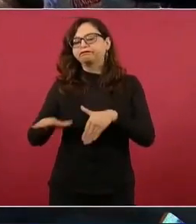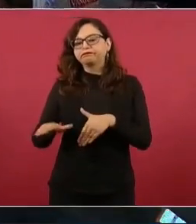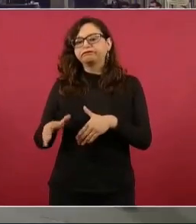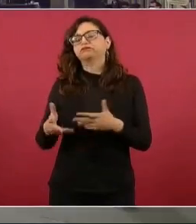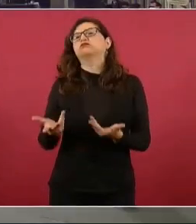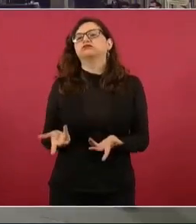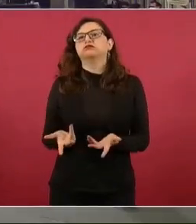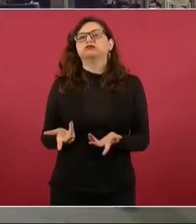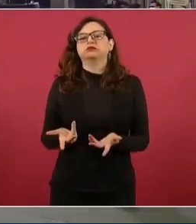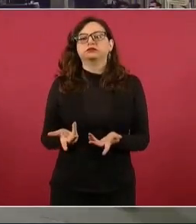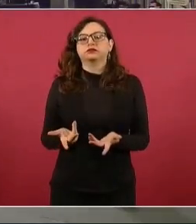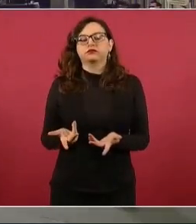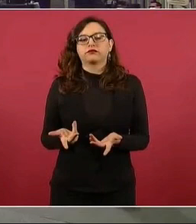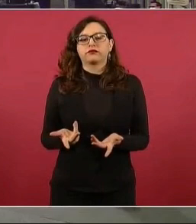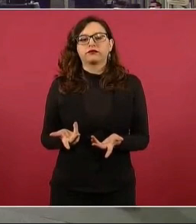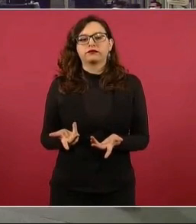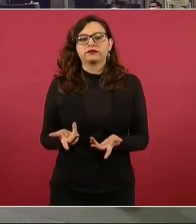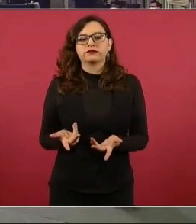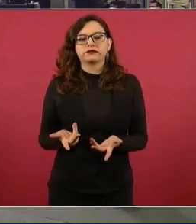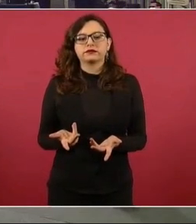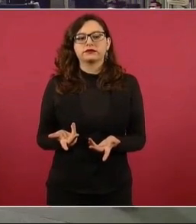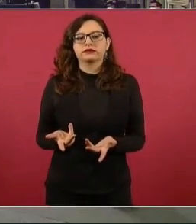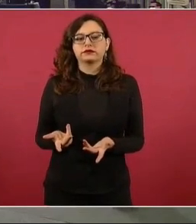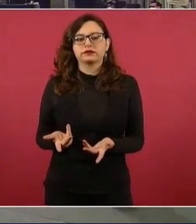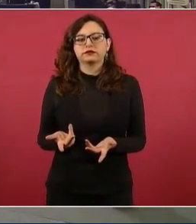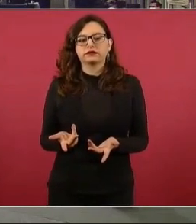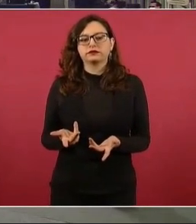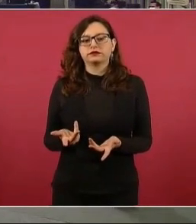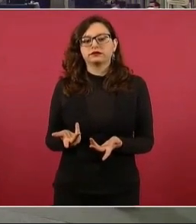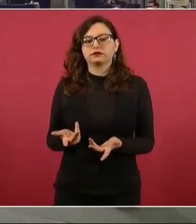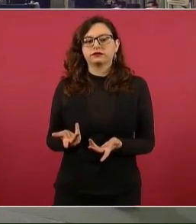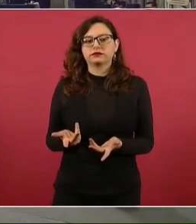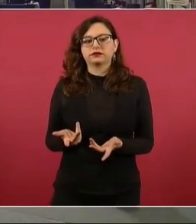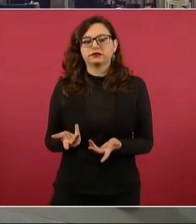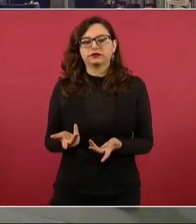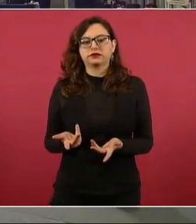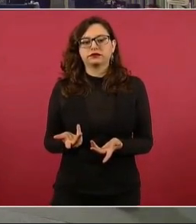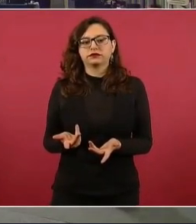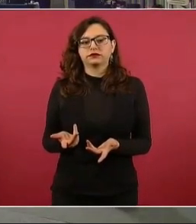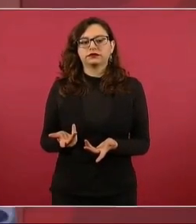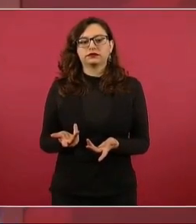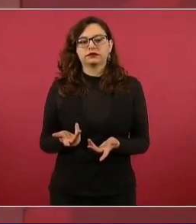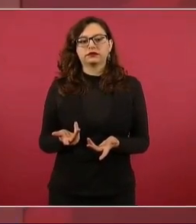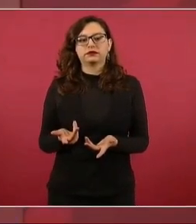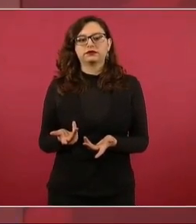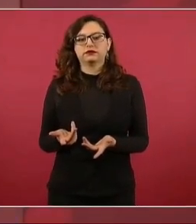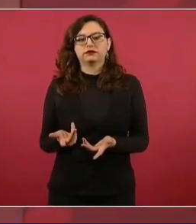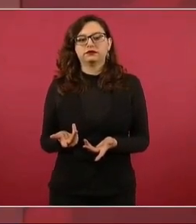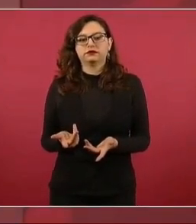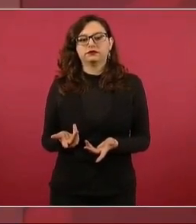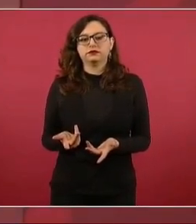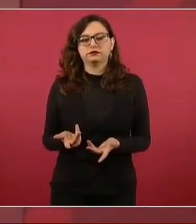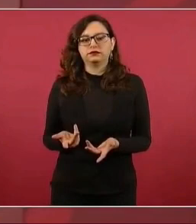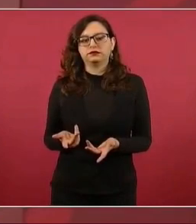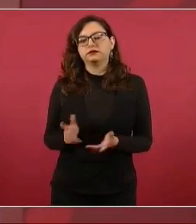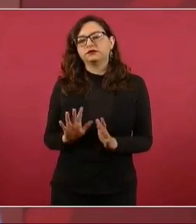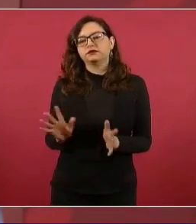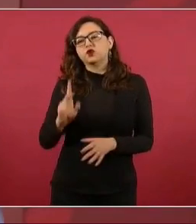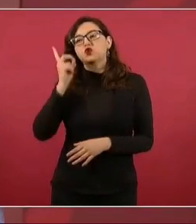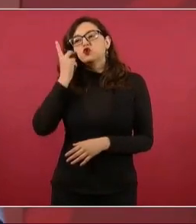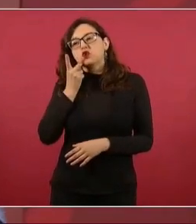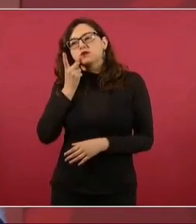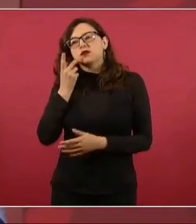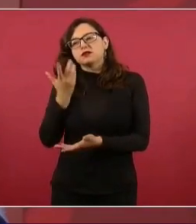la comida, y pues hay que tener también la disciplina de ya no dormir la